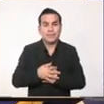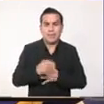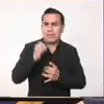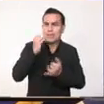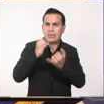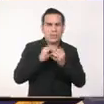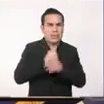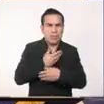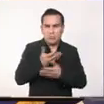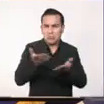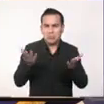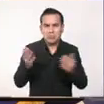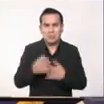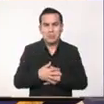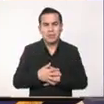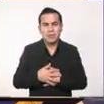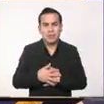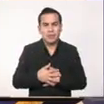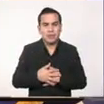déjenlos